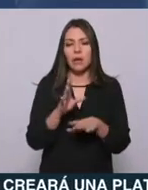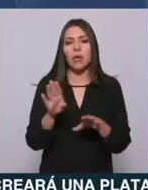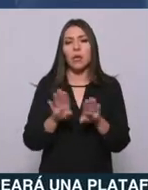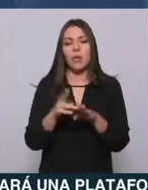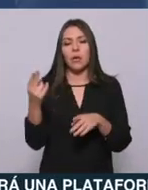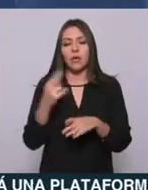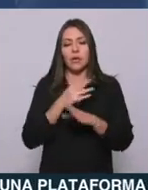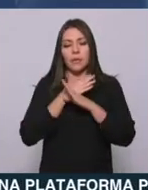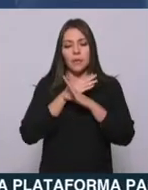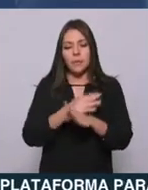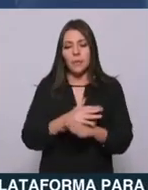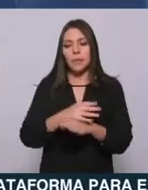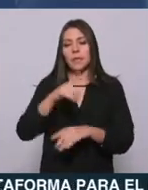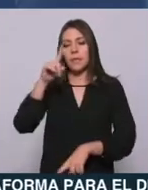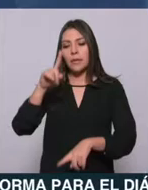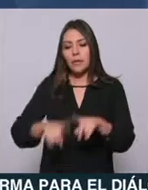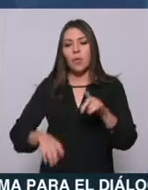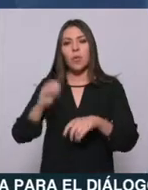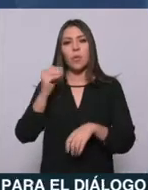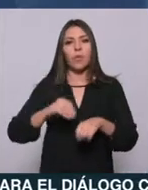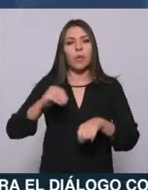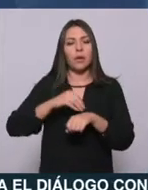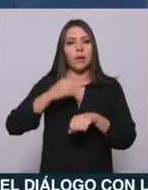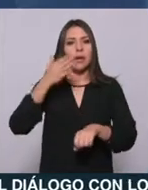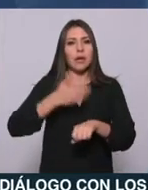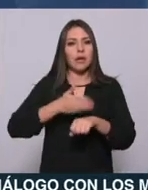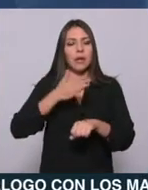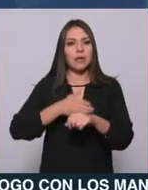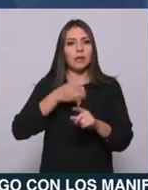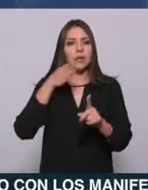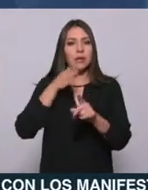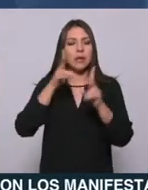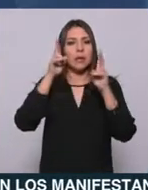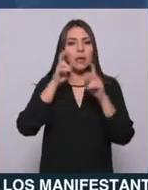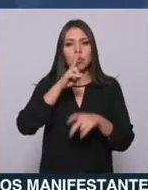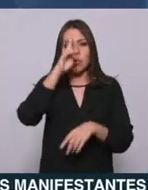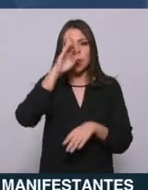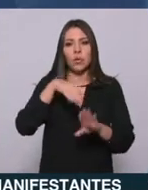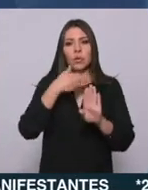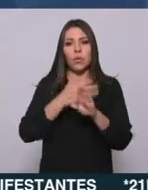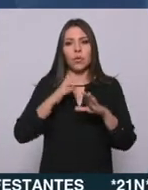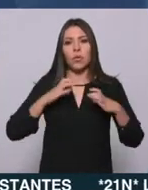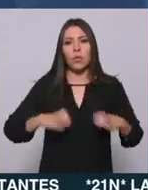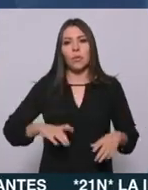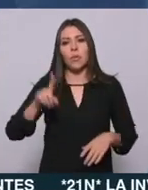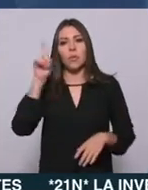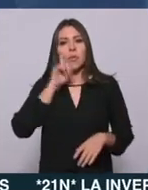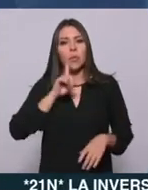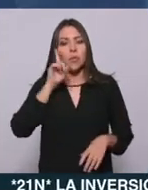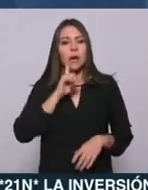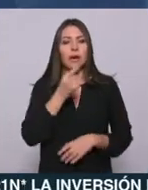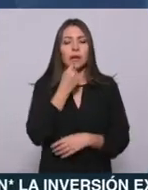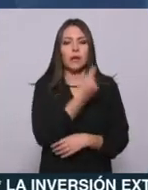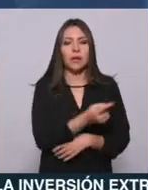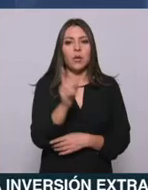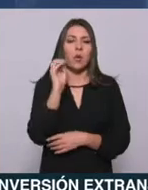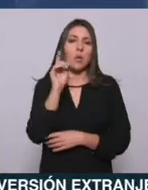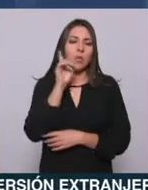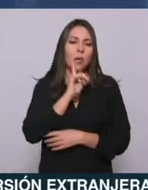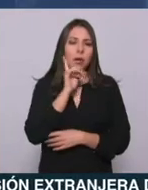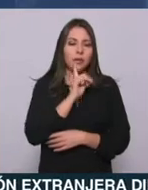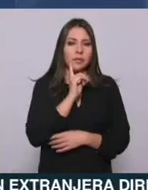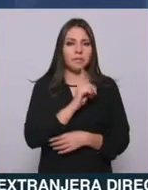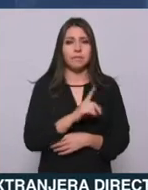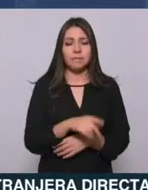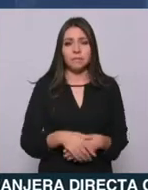prevenir, erradicar y sancionar los temas de violencias dirigidos a los cuerpos de niñas y mujeres, ¿no? Entonces, sí se necesita. Claro que hay una necesidad.